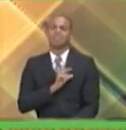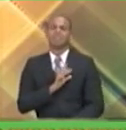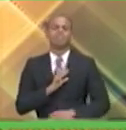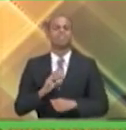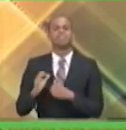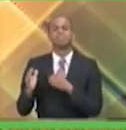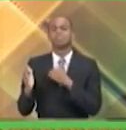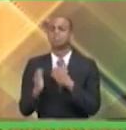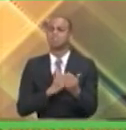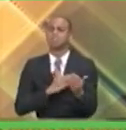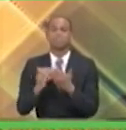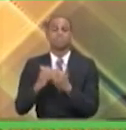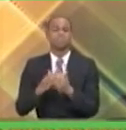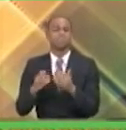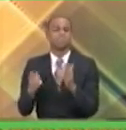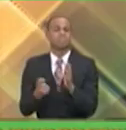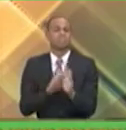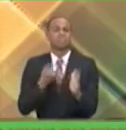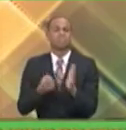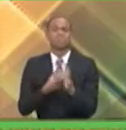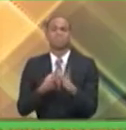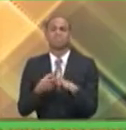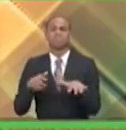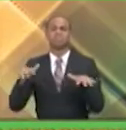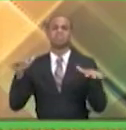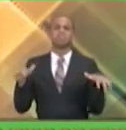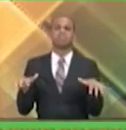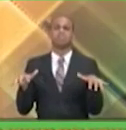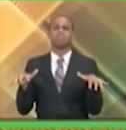Aunque a veces parezca